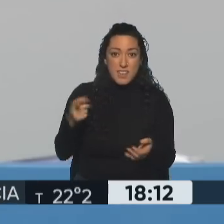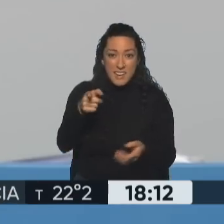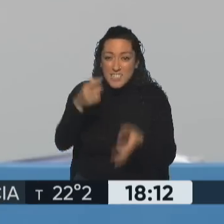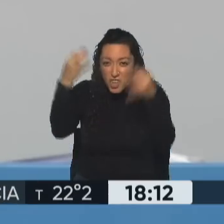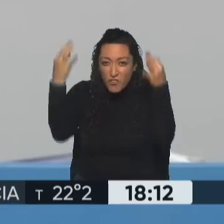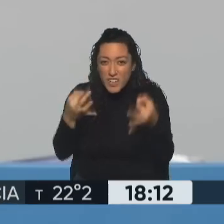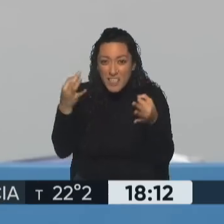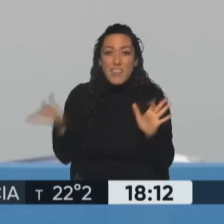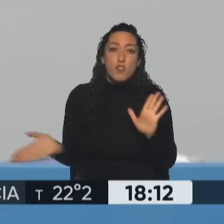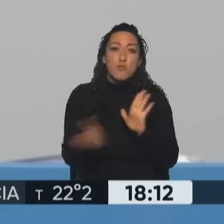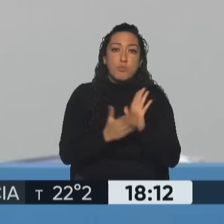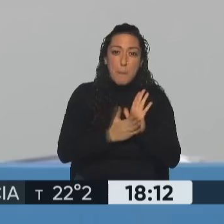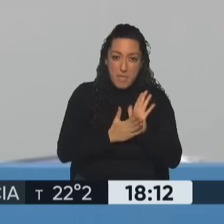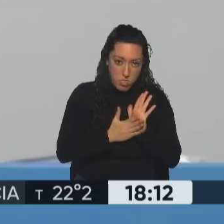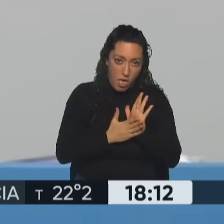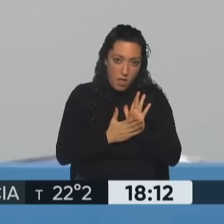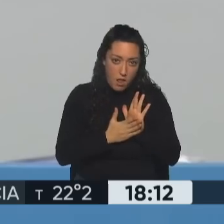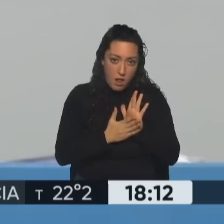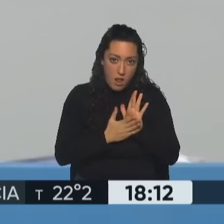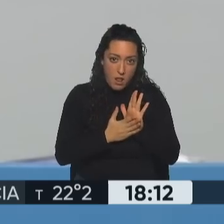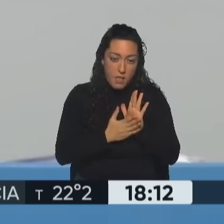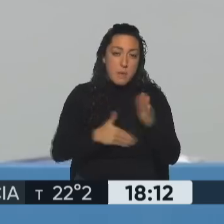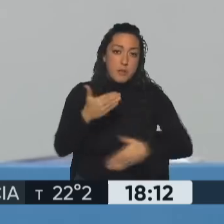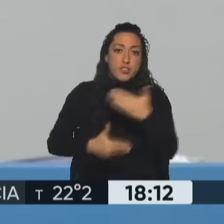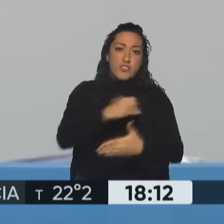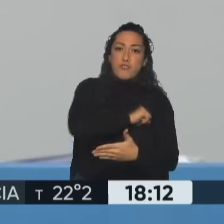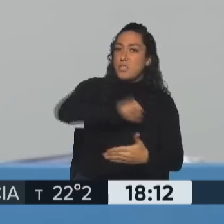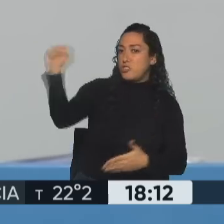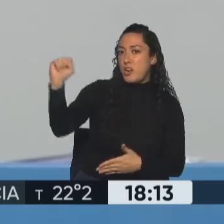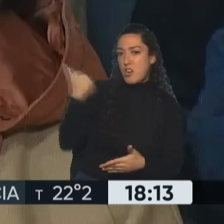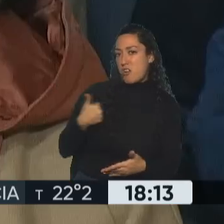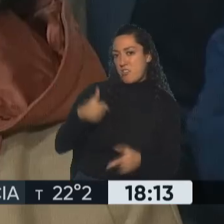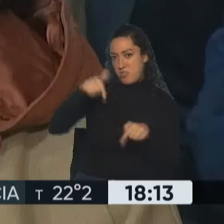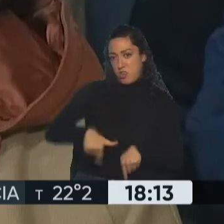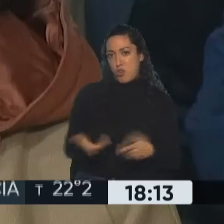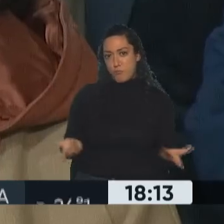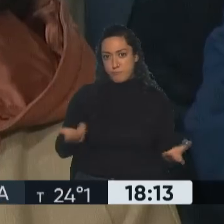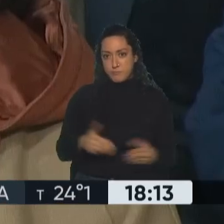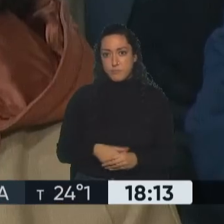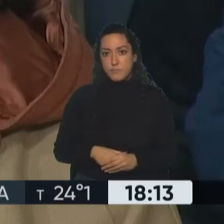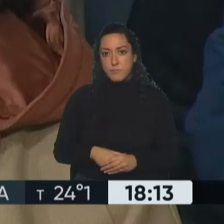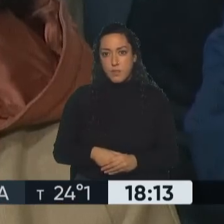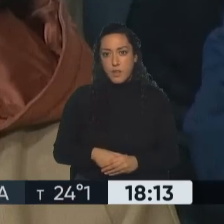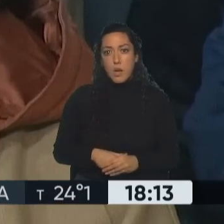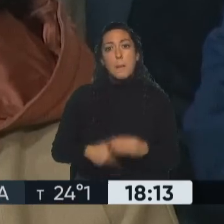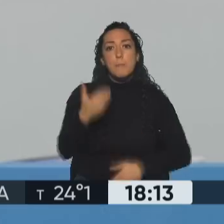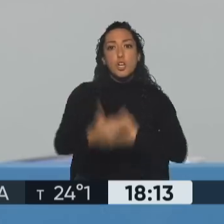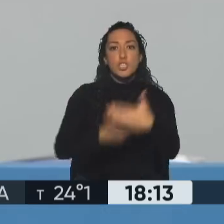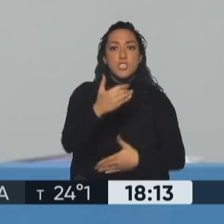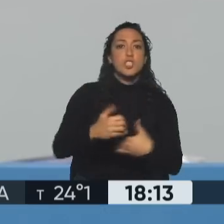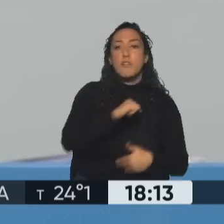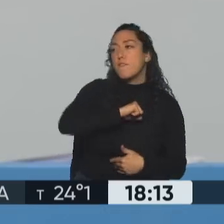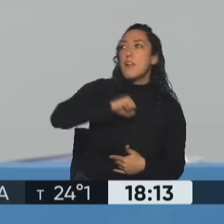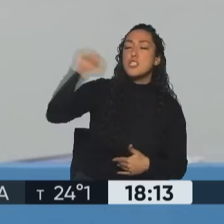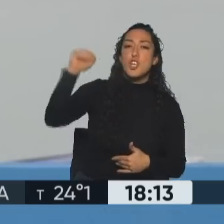verdadero fundamentals del proceso inflacionario que tiene la Argentina. Todos los procesos inflacionarios